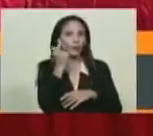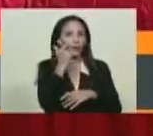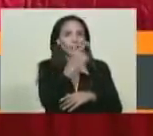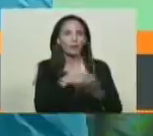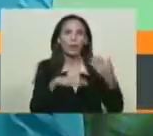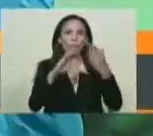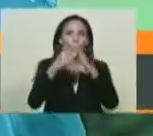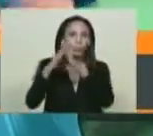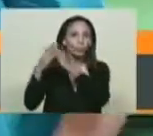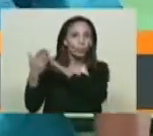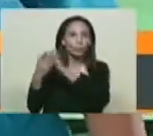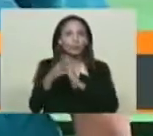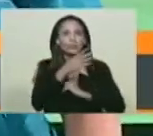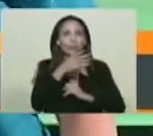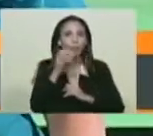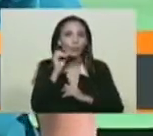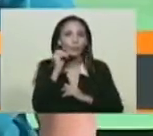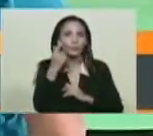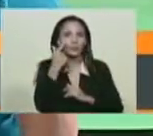Comuna, de la Juventud.